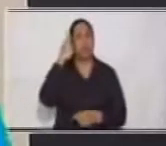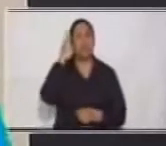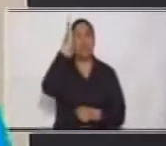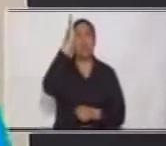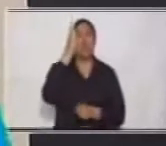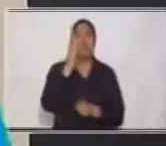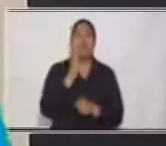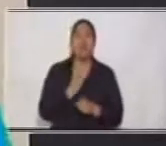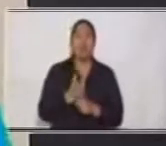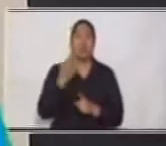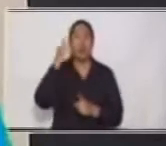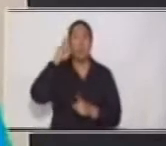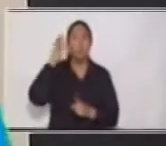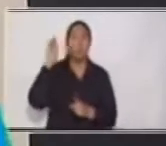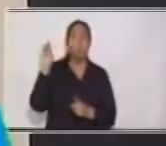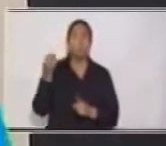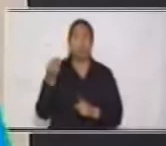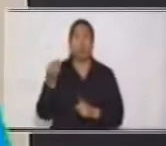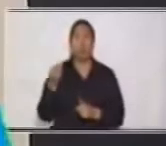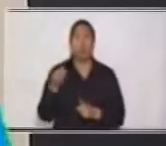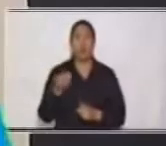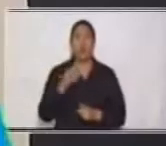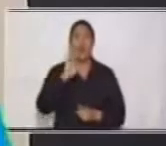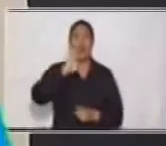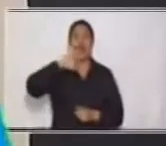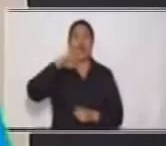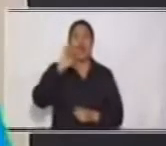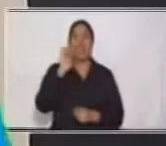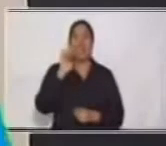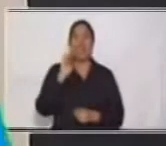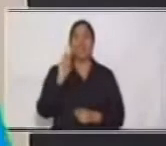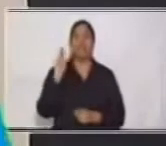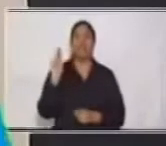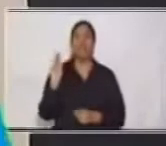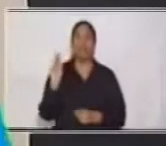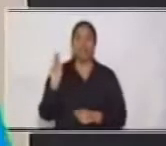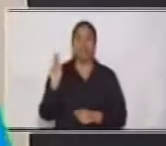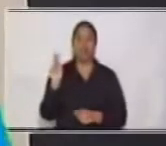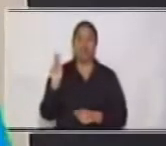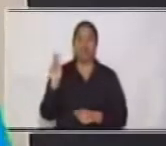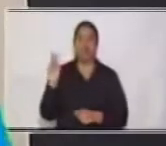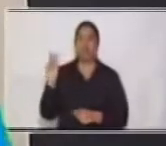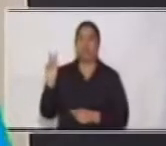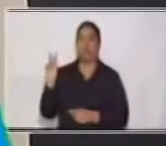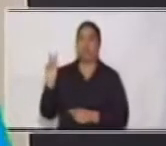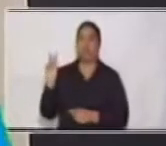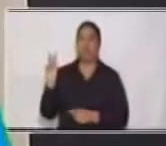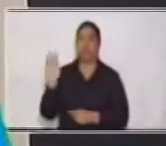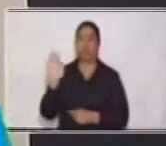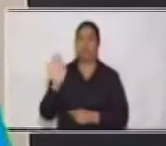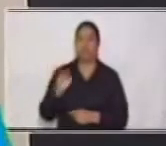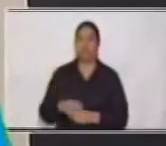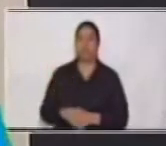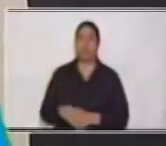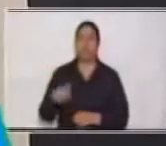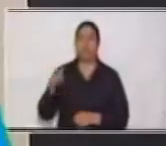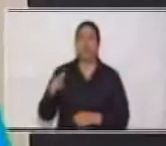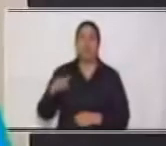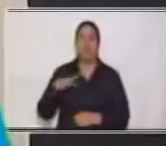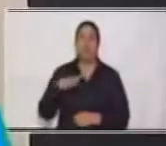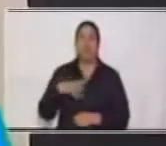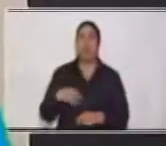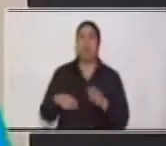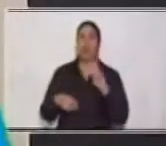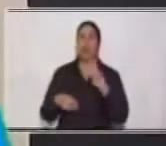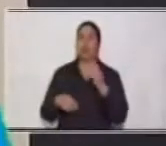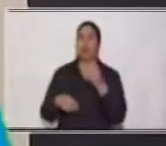el primer eje que viene es el eje Y. Entonces, ahora tenemos dos números.